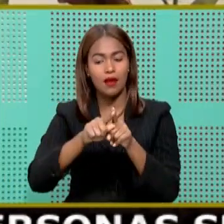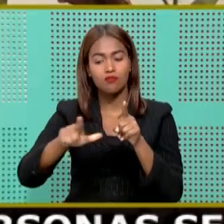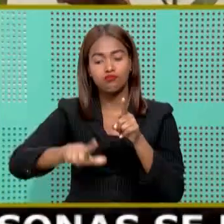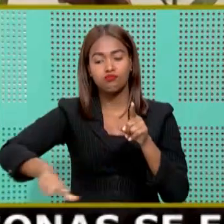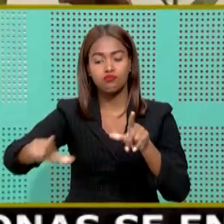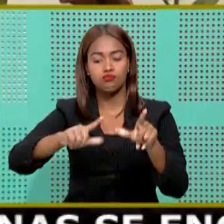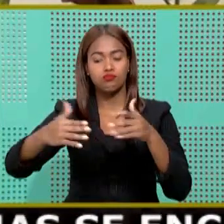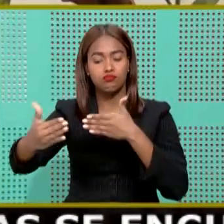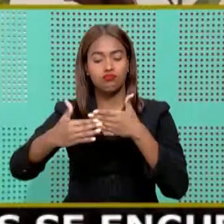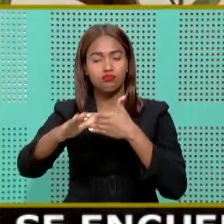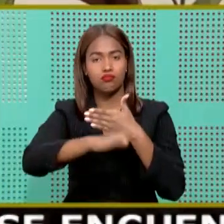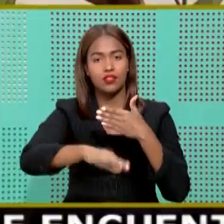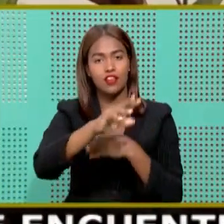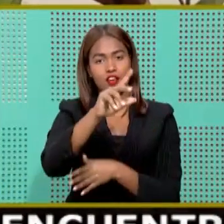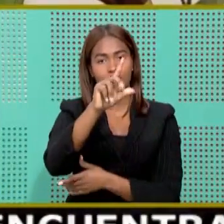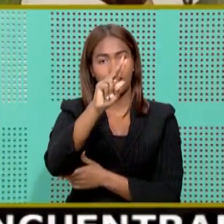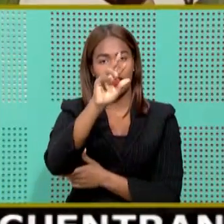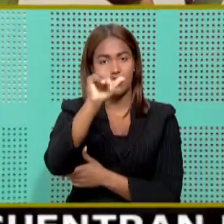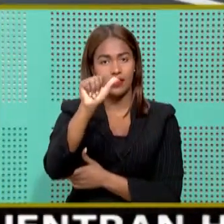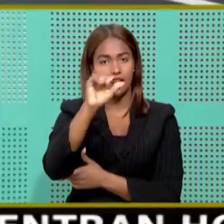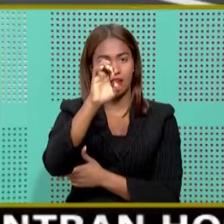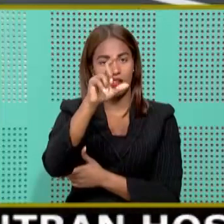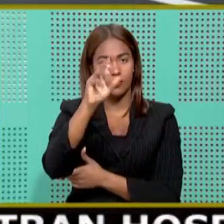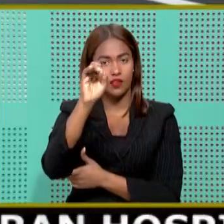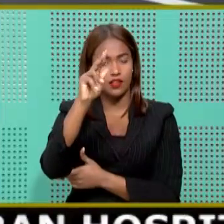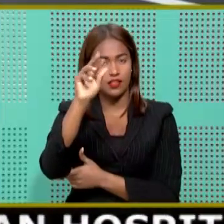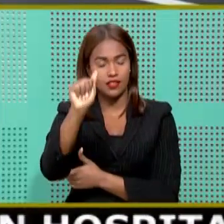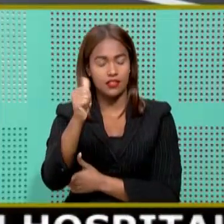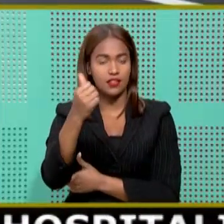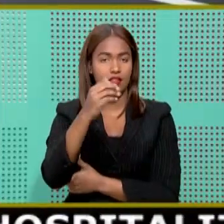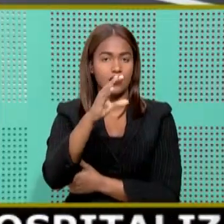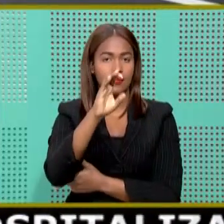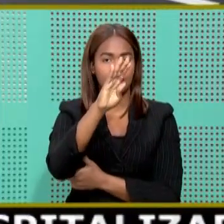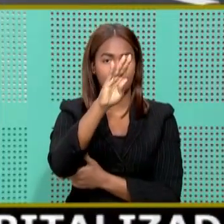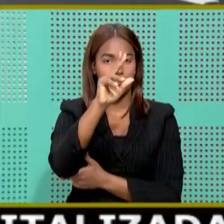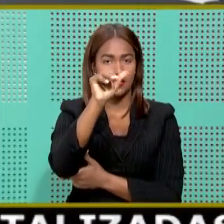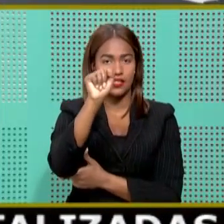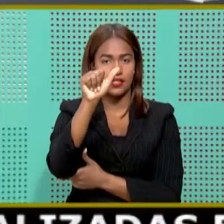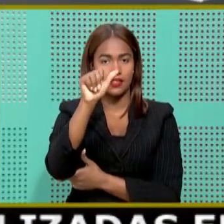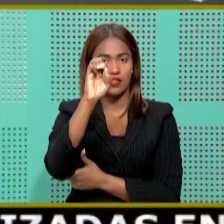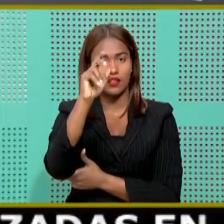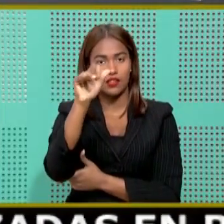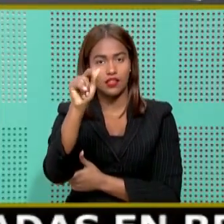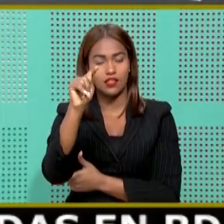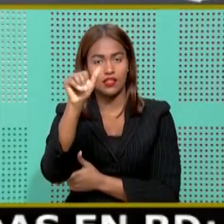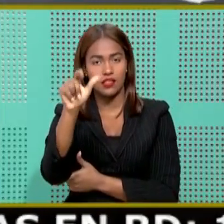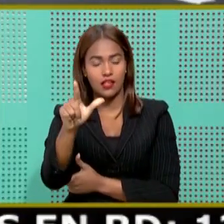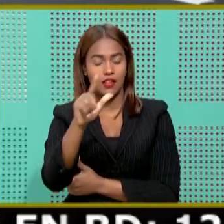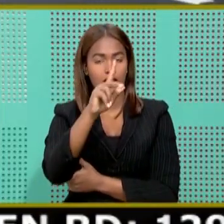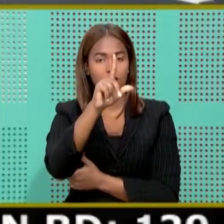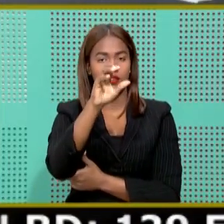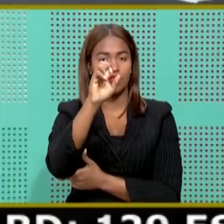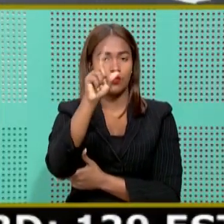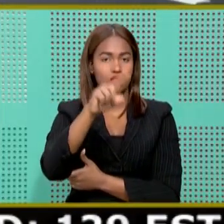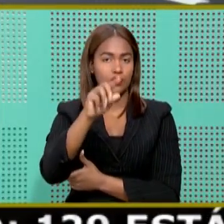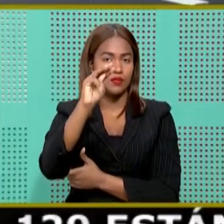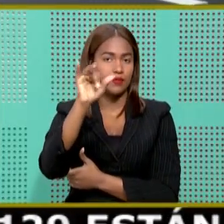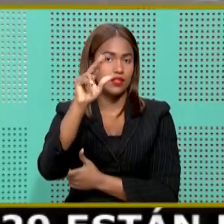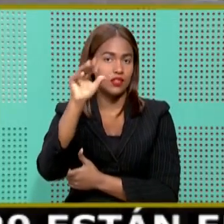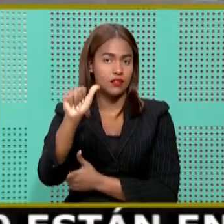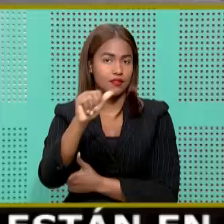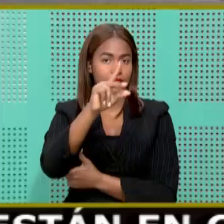como Villa Eloísa, Juan López, Brisa Oriental, Prado Oriental, Luz María, El